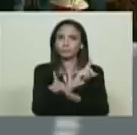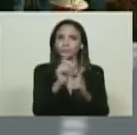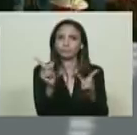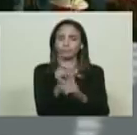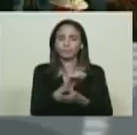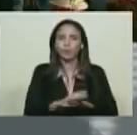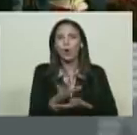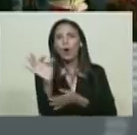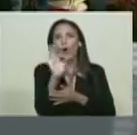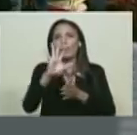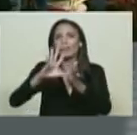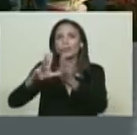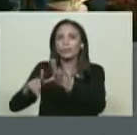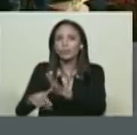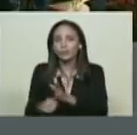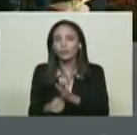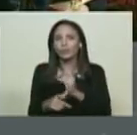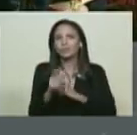¿O de los ladrones?